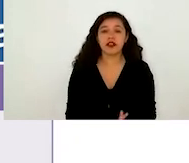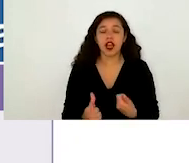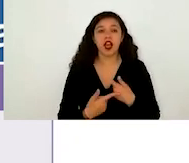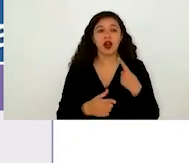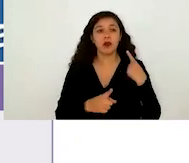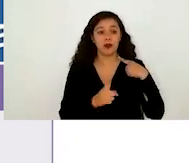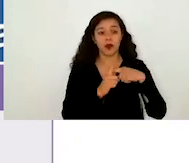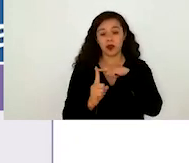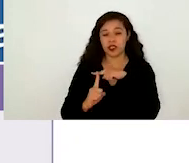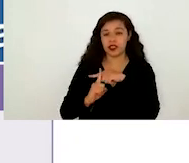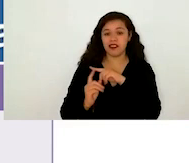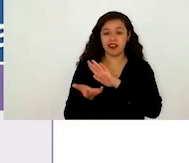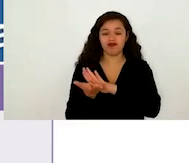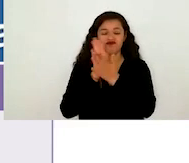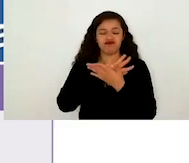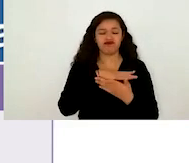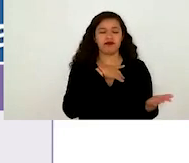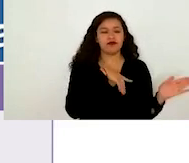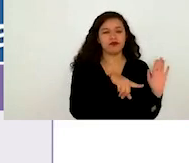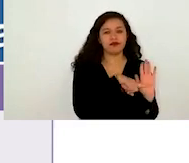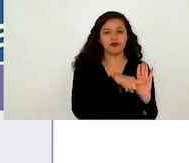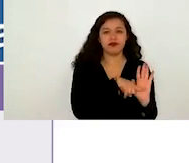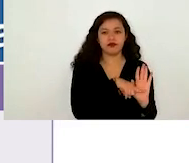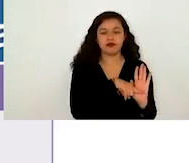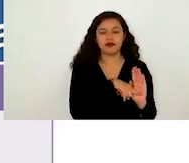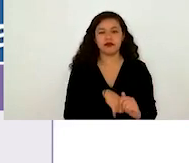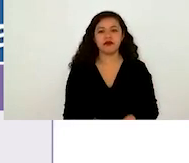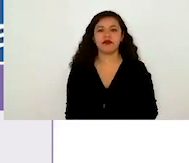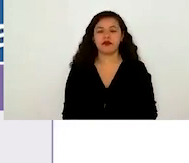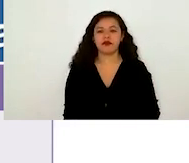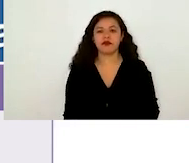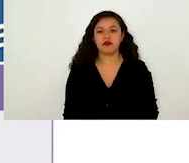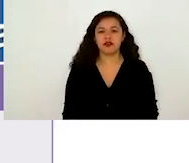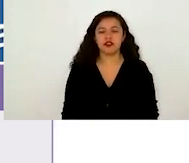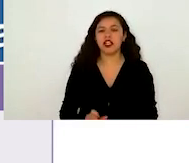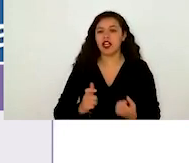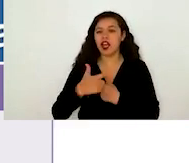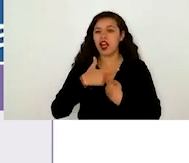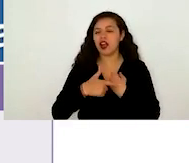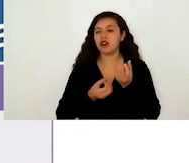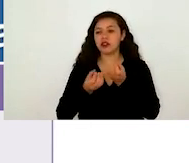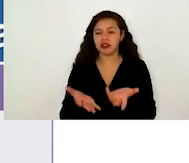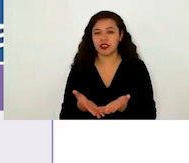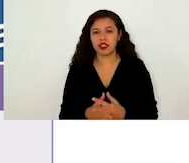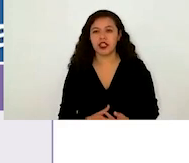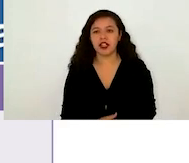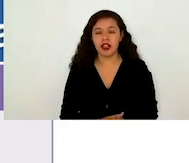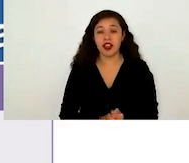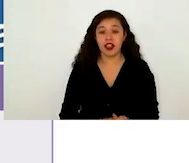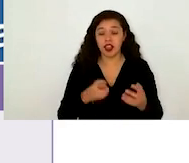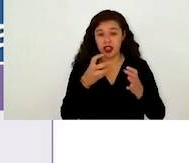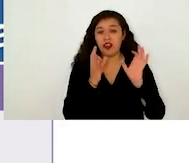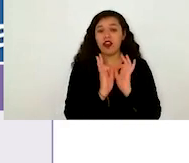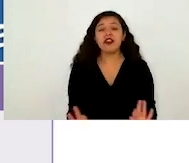va a ser negativa a ser algo que no les está llegando ven como es tan importante